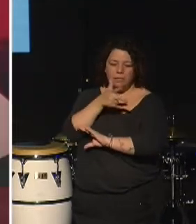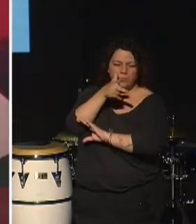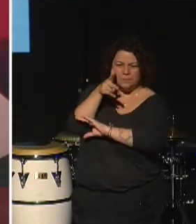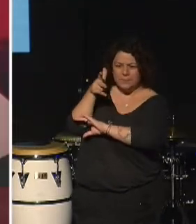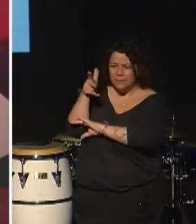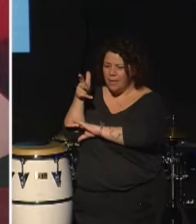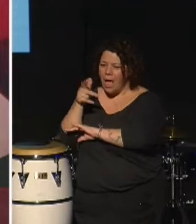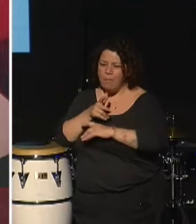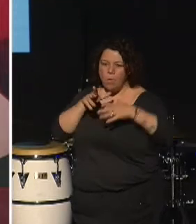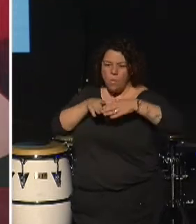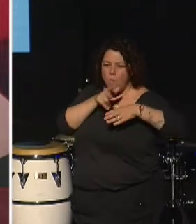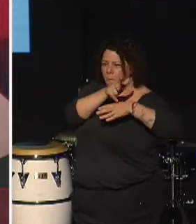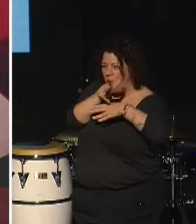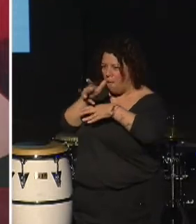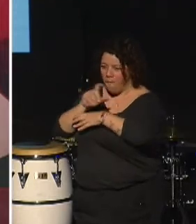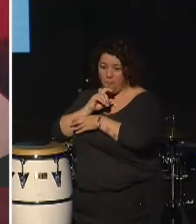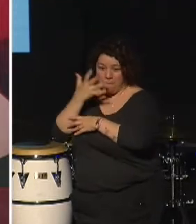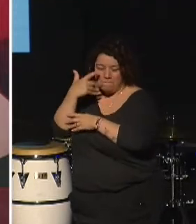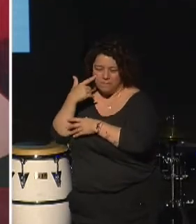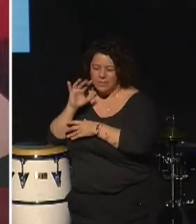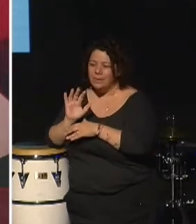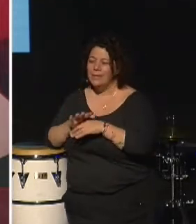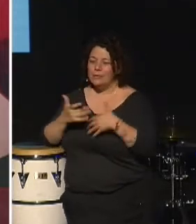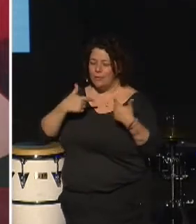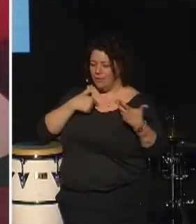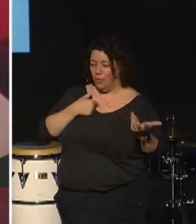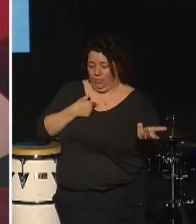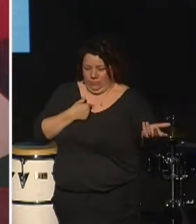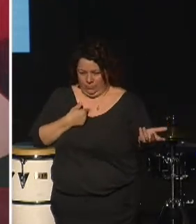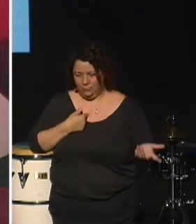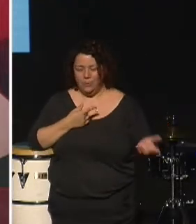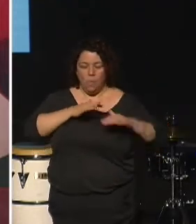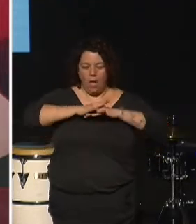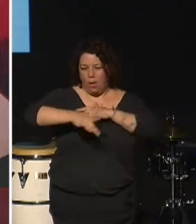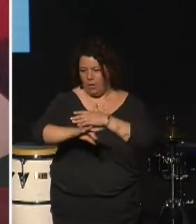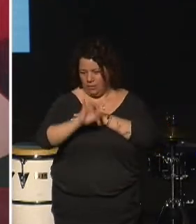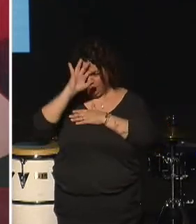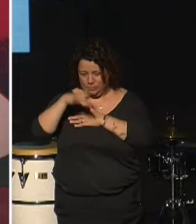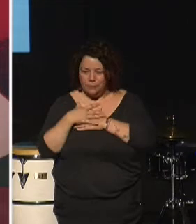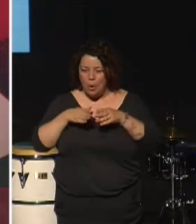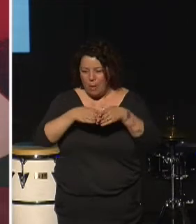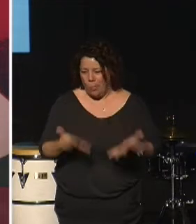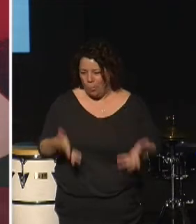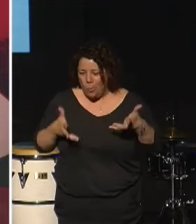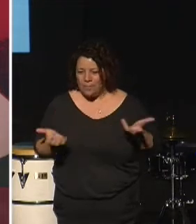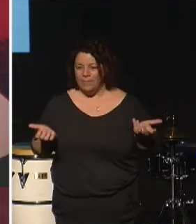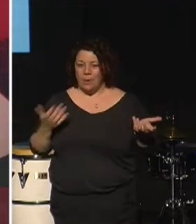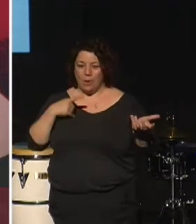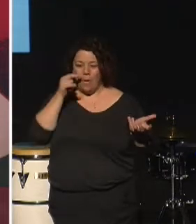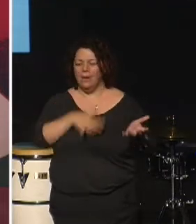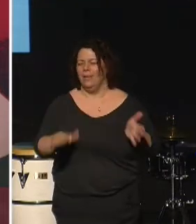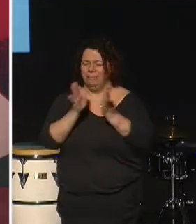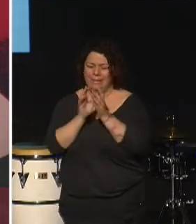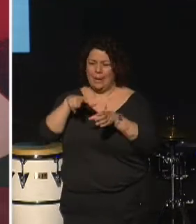era todo ese paso. Claro, yo, que me flipa el mar, que me encantan los barcos, como una niña chica